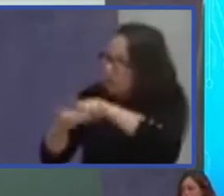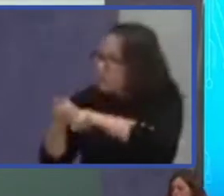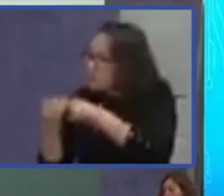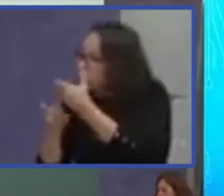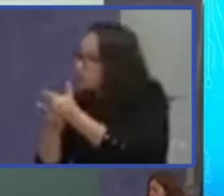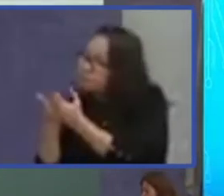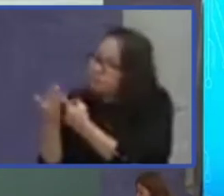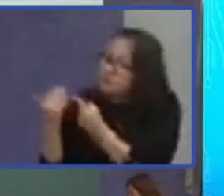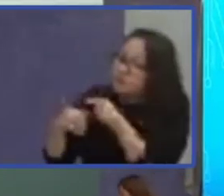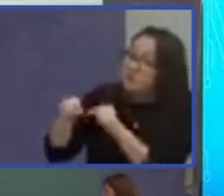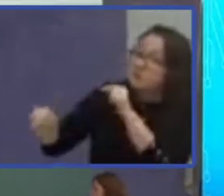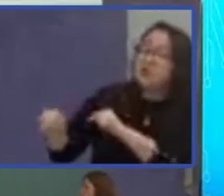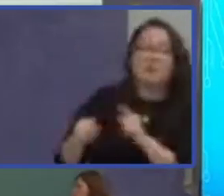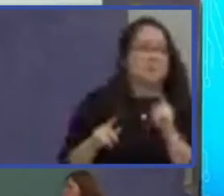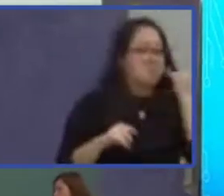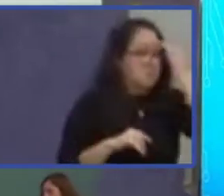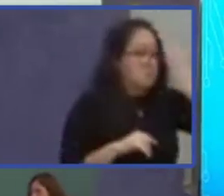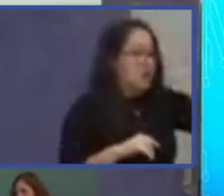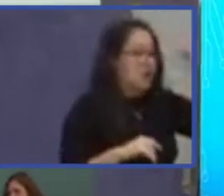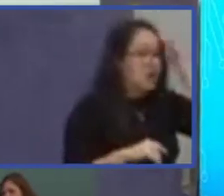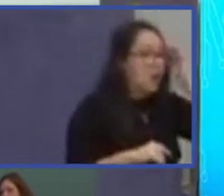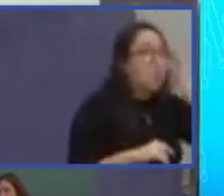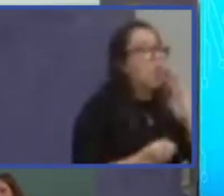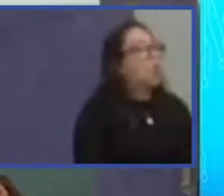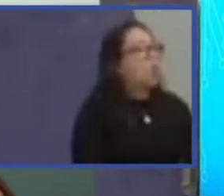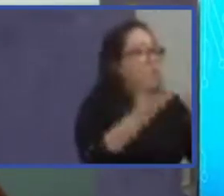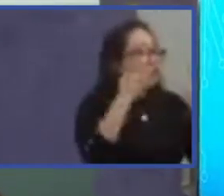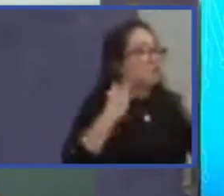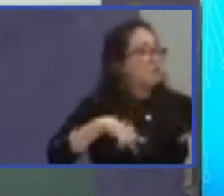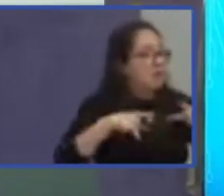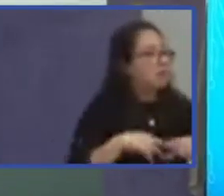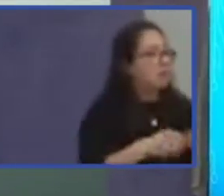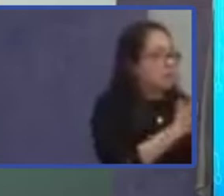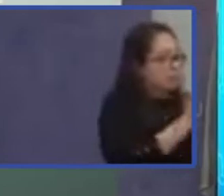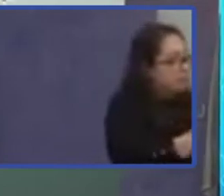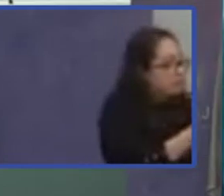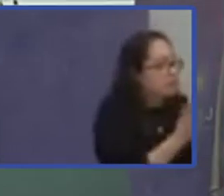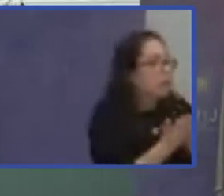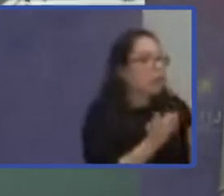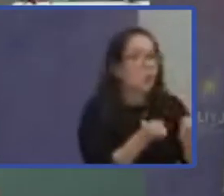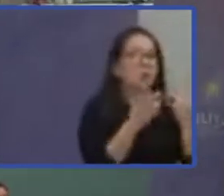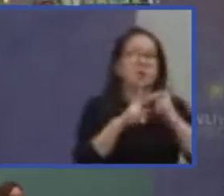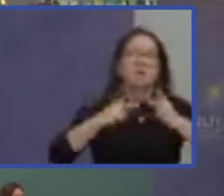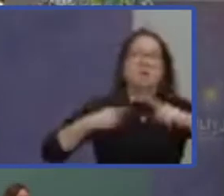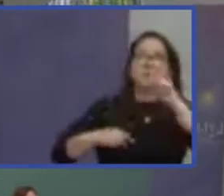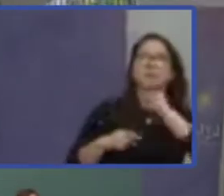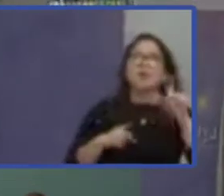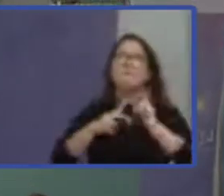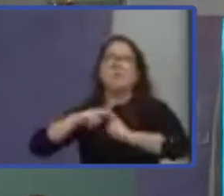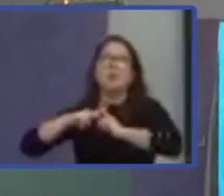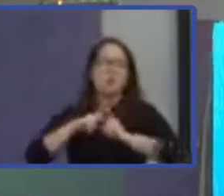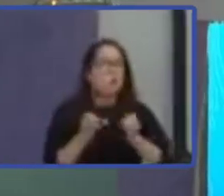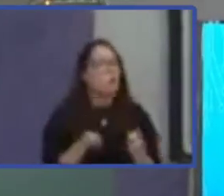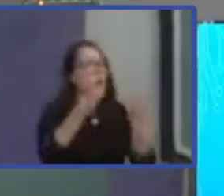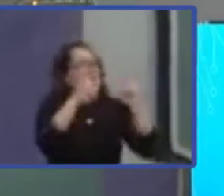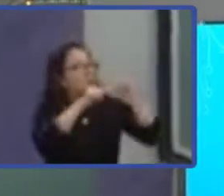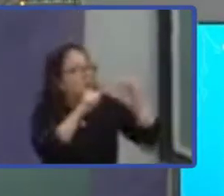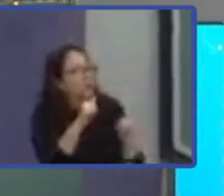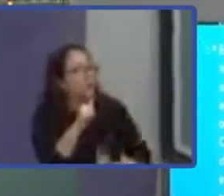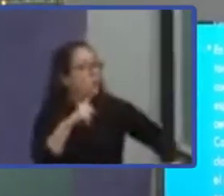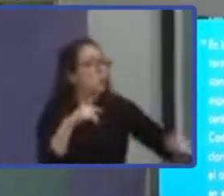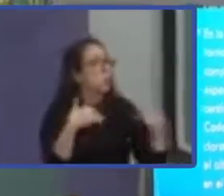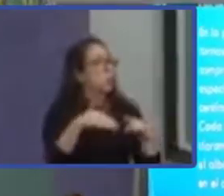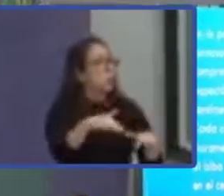cuántos escritores cuántos matemáticos cuántos artistas han estado fascinados por este concepto del